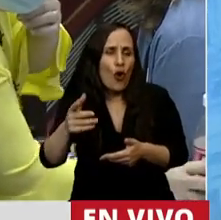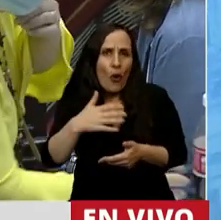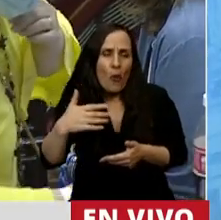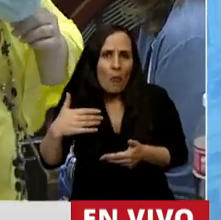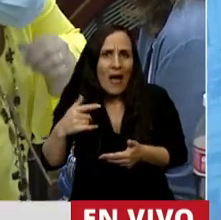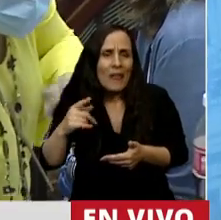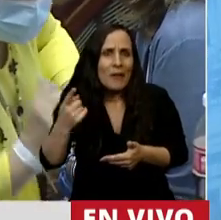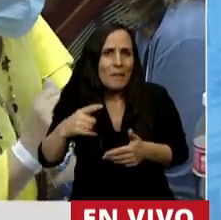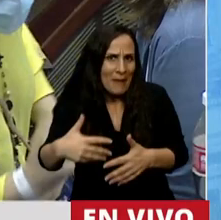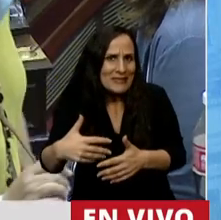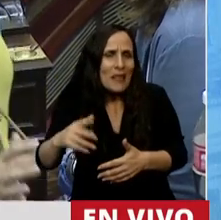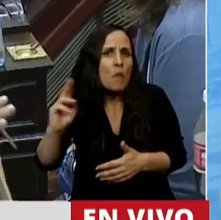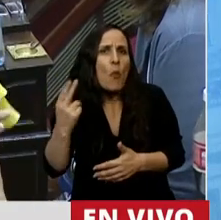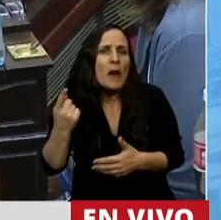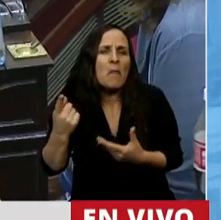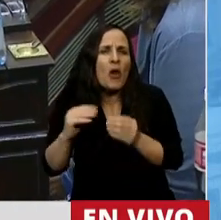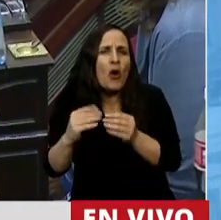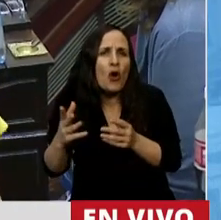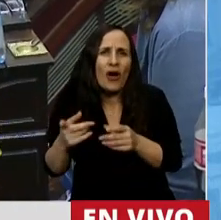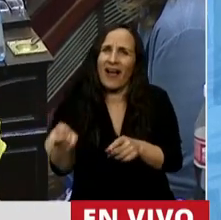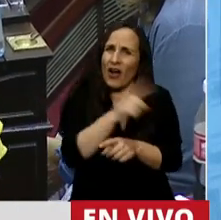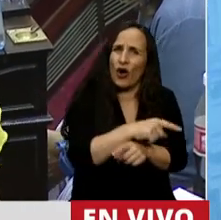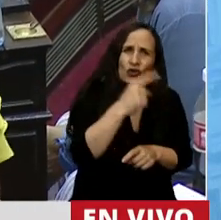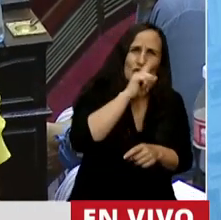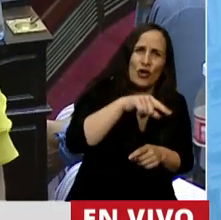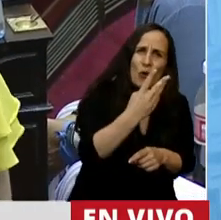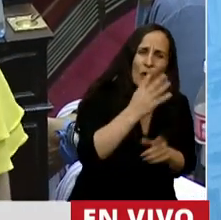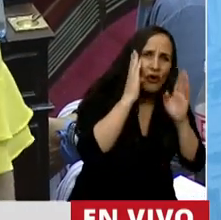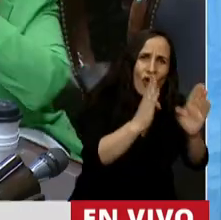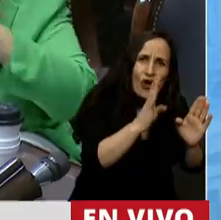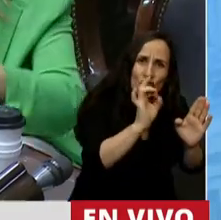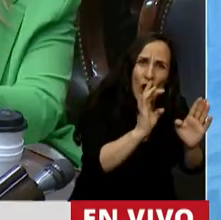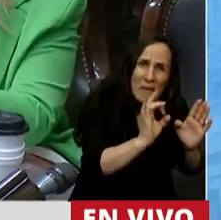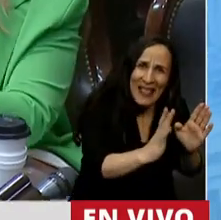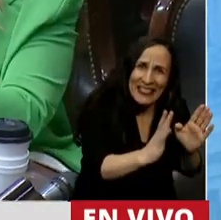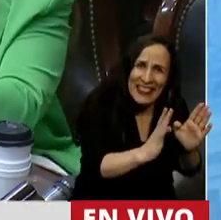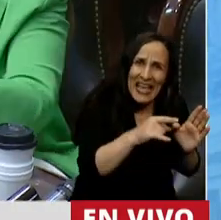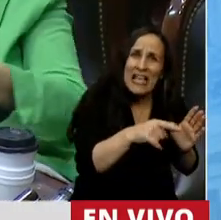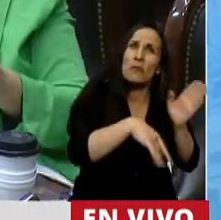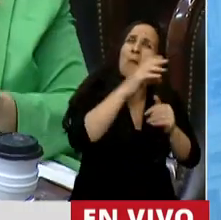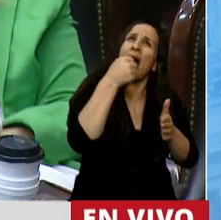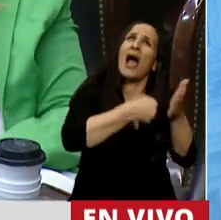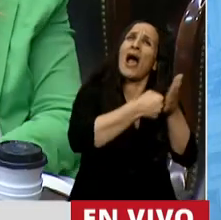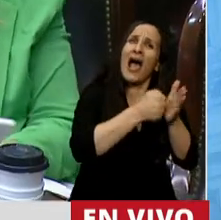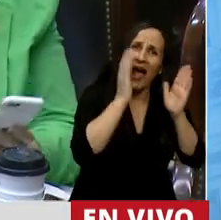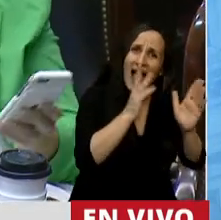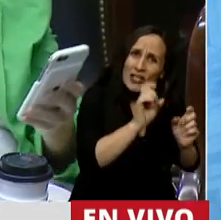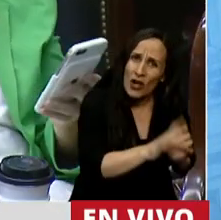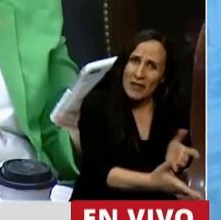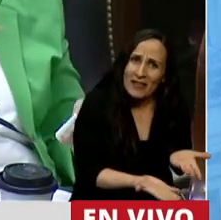cuestiones? ¿Solo nos vamos a focalizar en un 7,4%? ¿Esa es nuestra bandera?